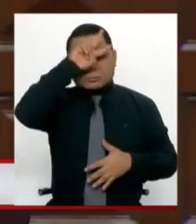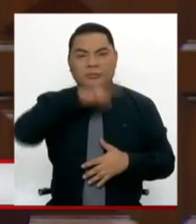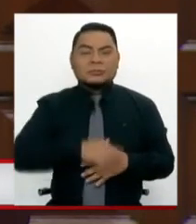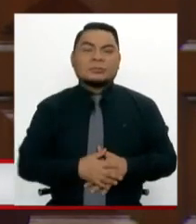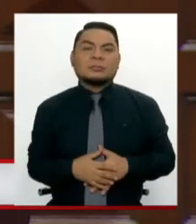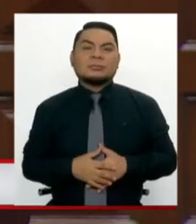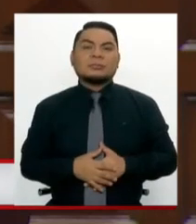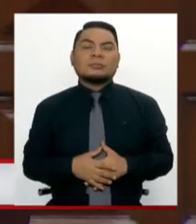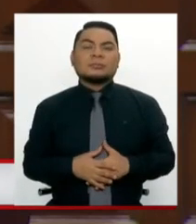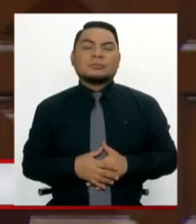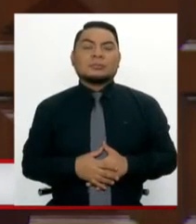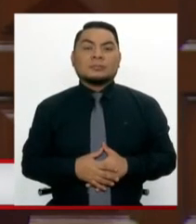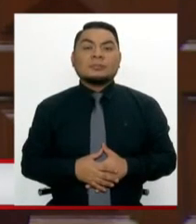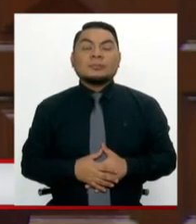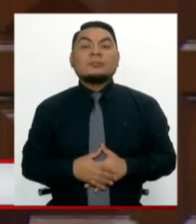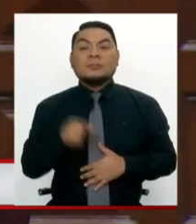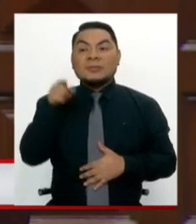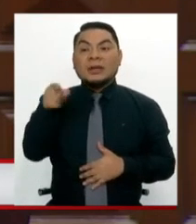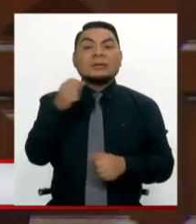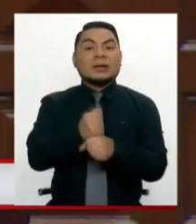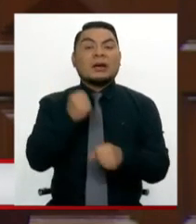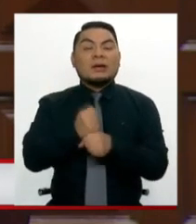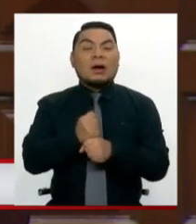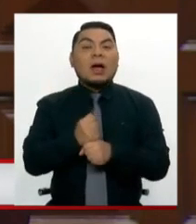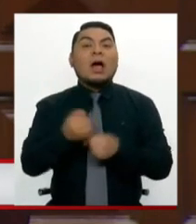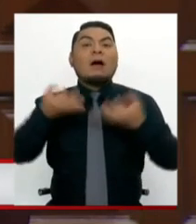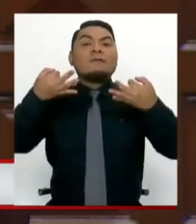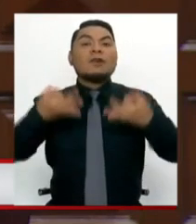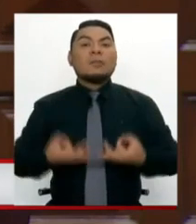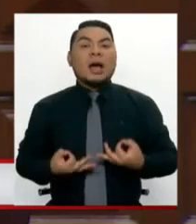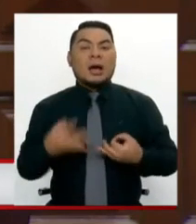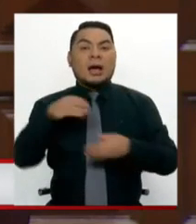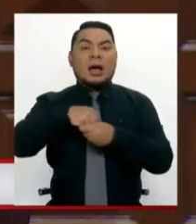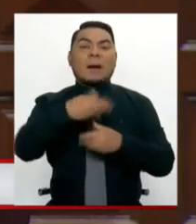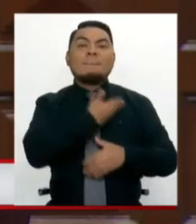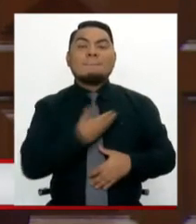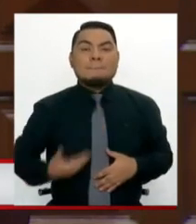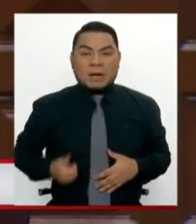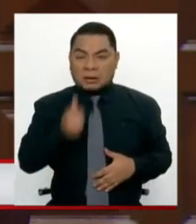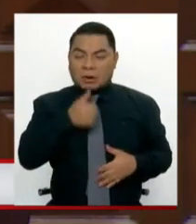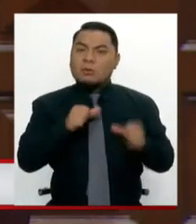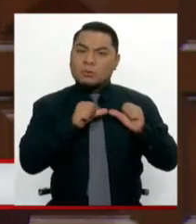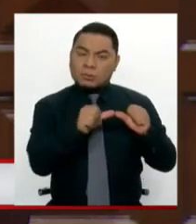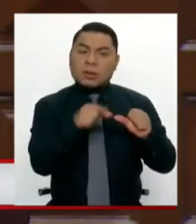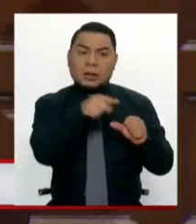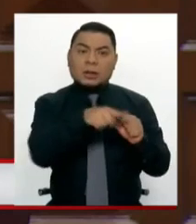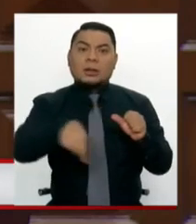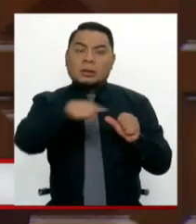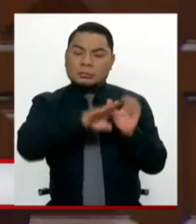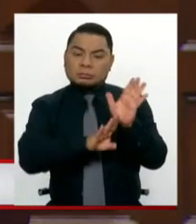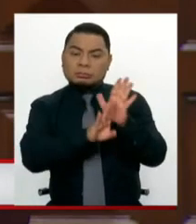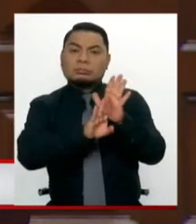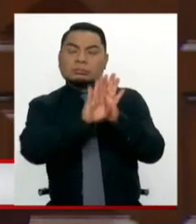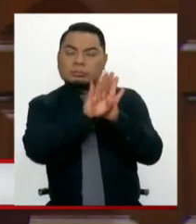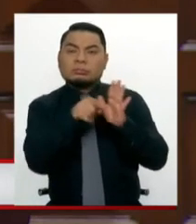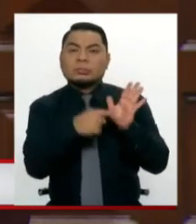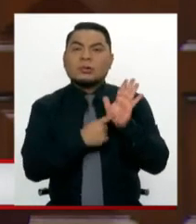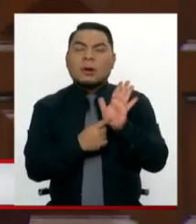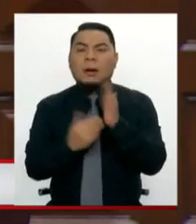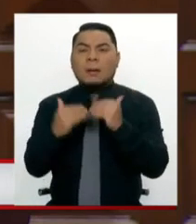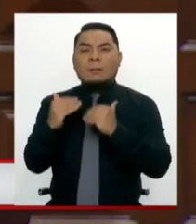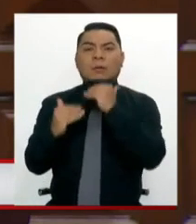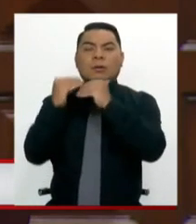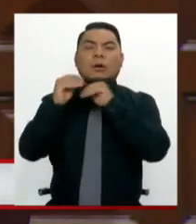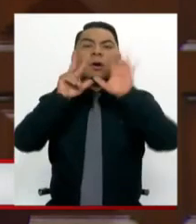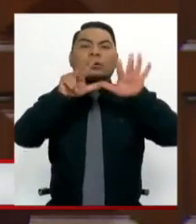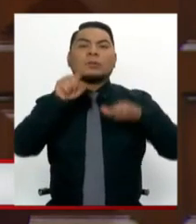nacional. Los puestos de trabajo formales en el sector privado continúan en franco crecimiento, registrando un aumento